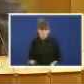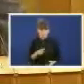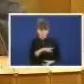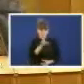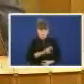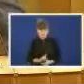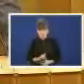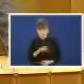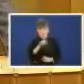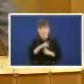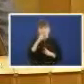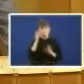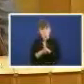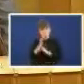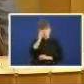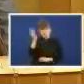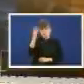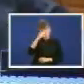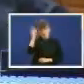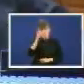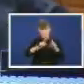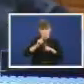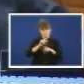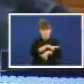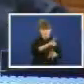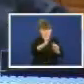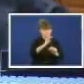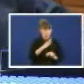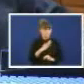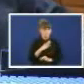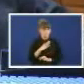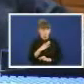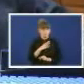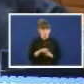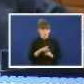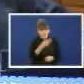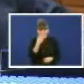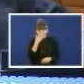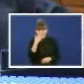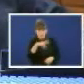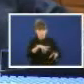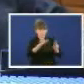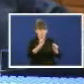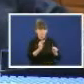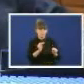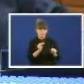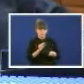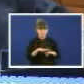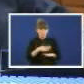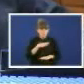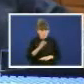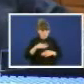inventar un problema señor Feijó deixen de facer o ridículo ou calquera día vámoslos